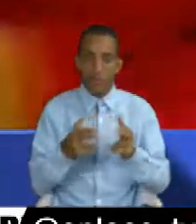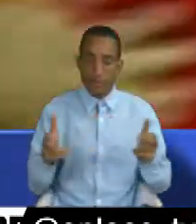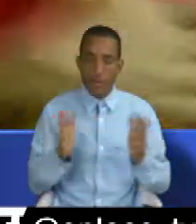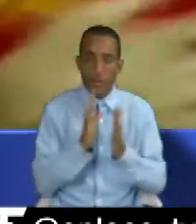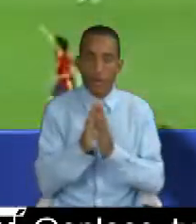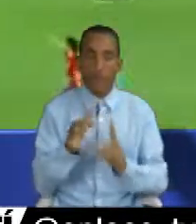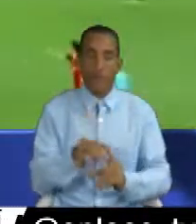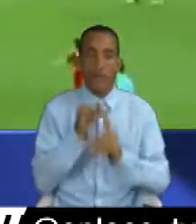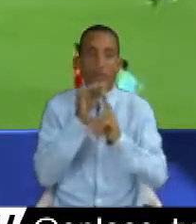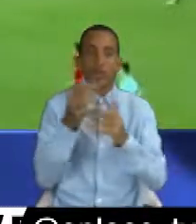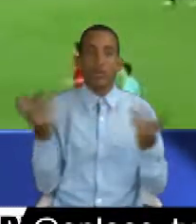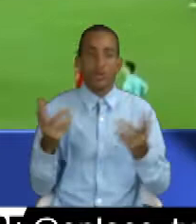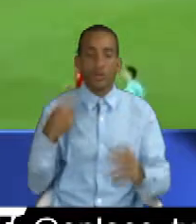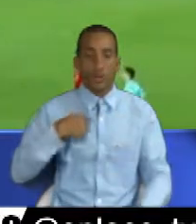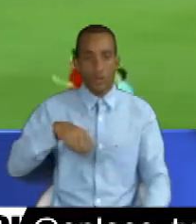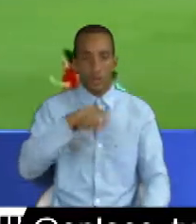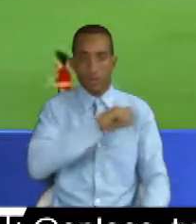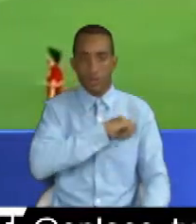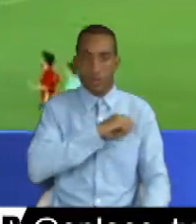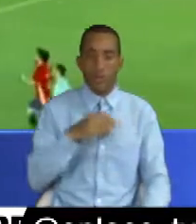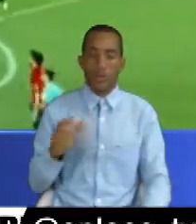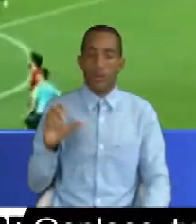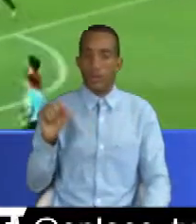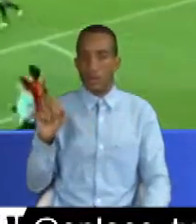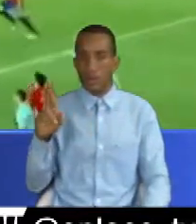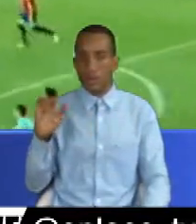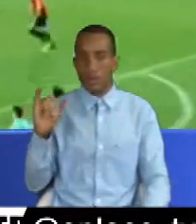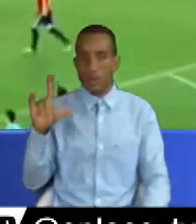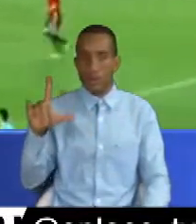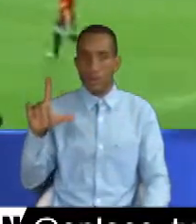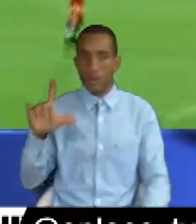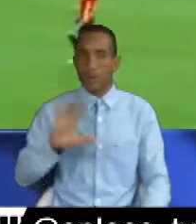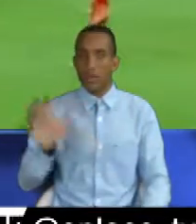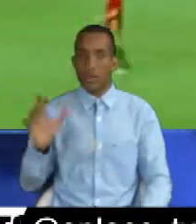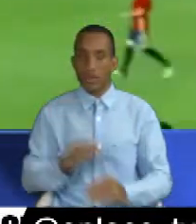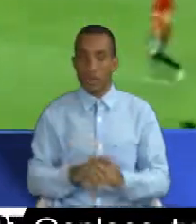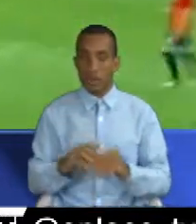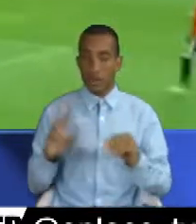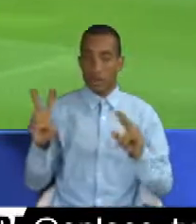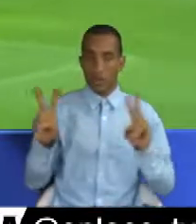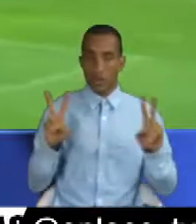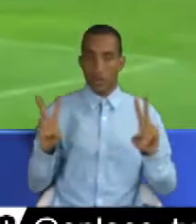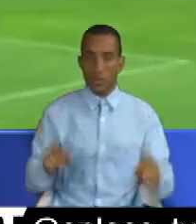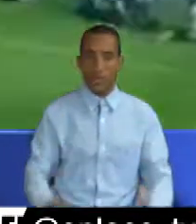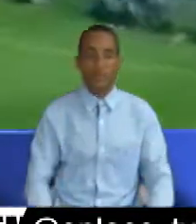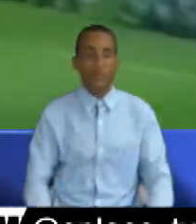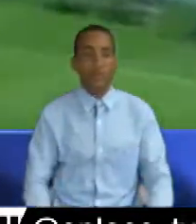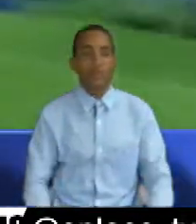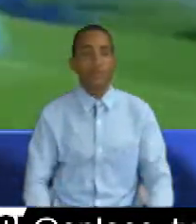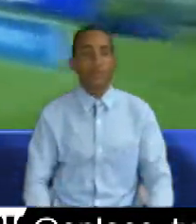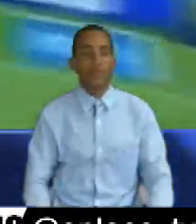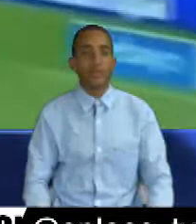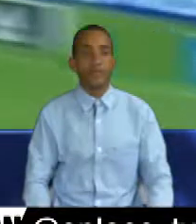especial desde España con Ariel Quiseno, que nos cuenta las reacciones del empate con la tricolor. Ya regresamos.